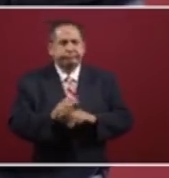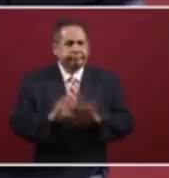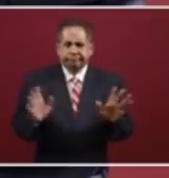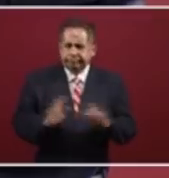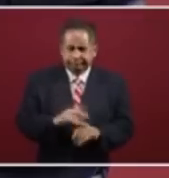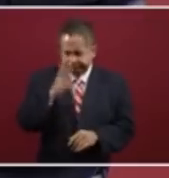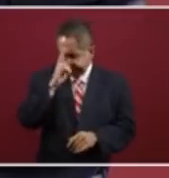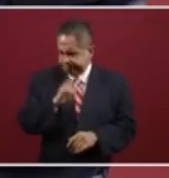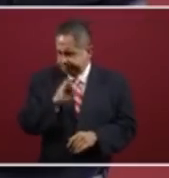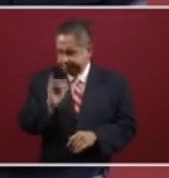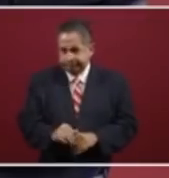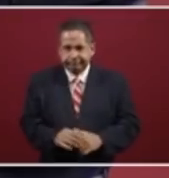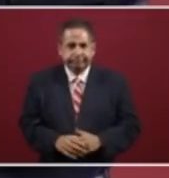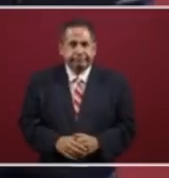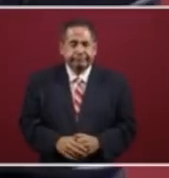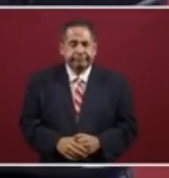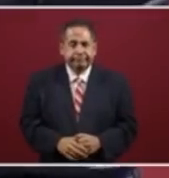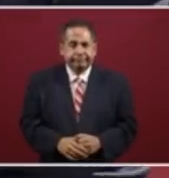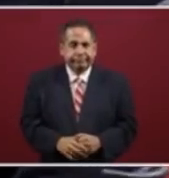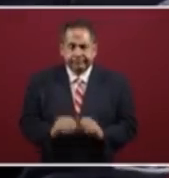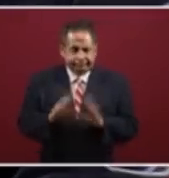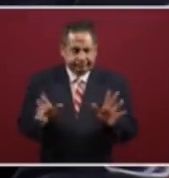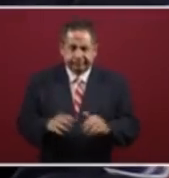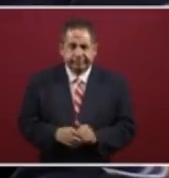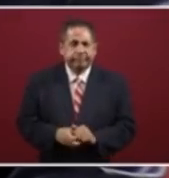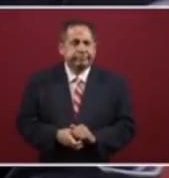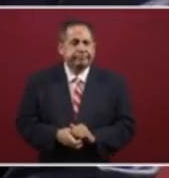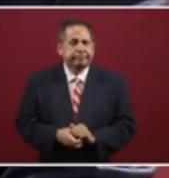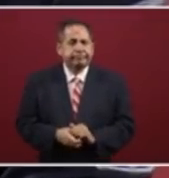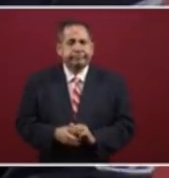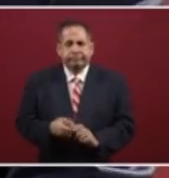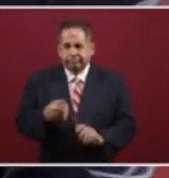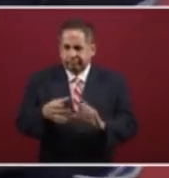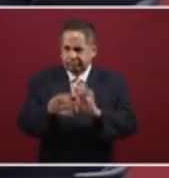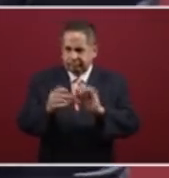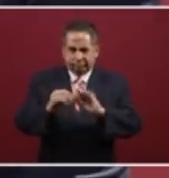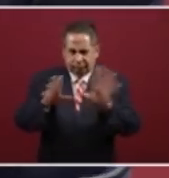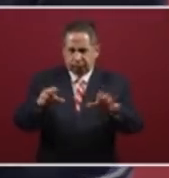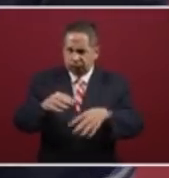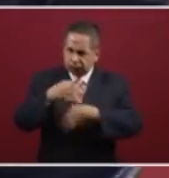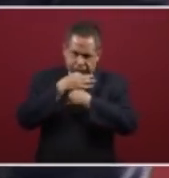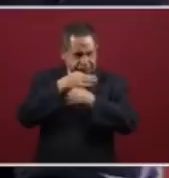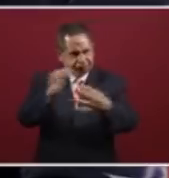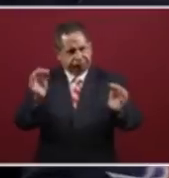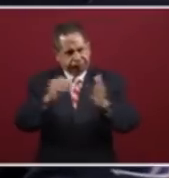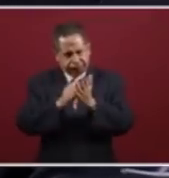mexico esto lo dejo de manifiesto